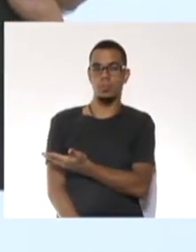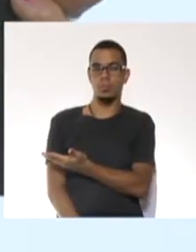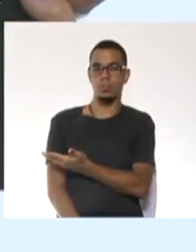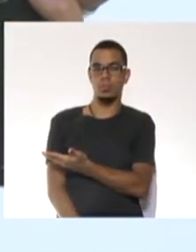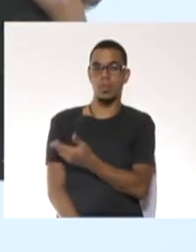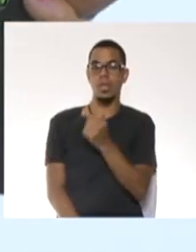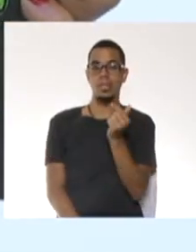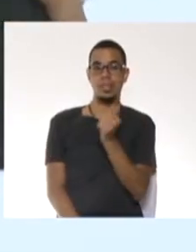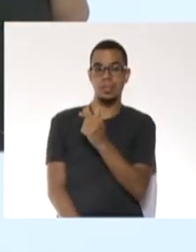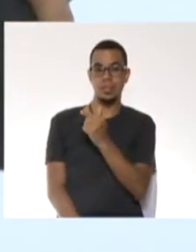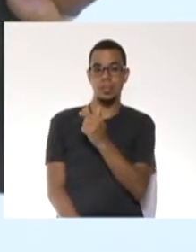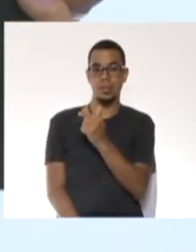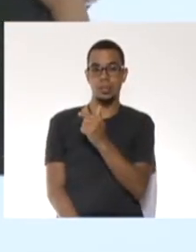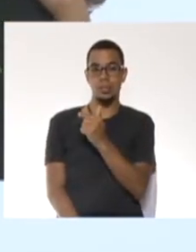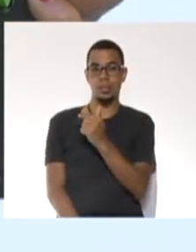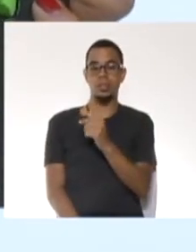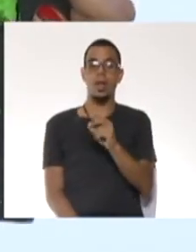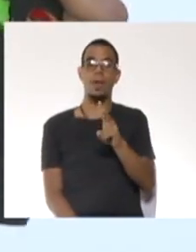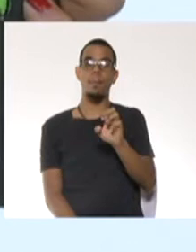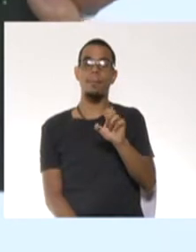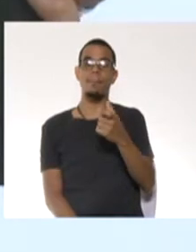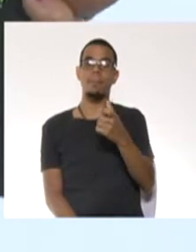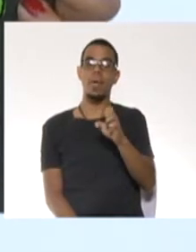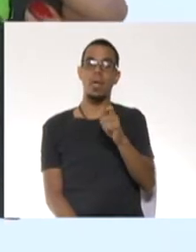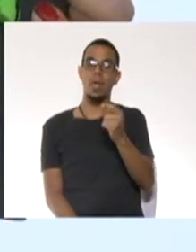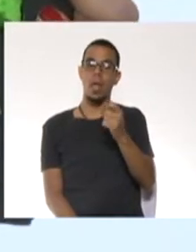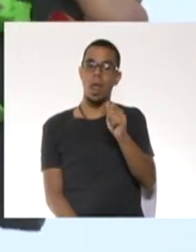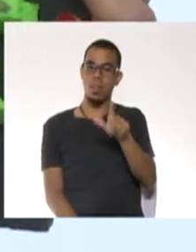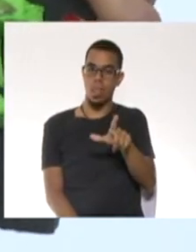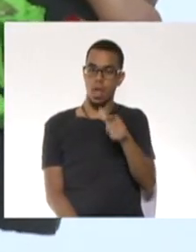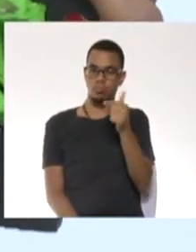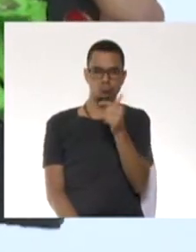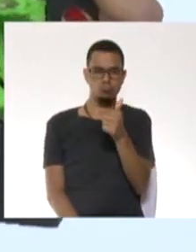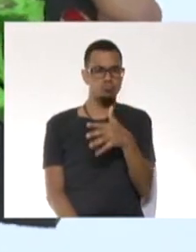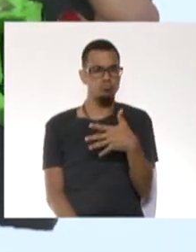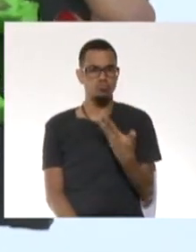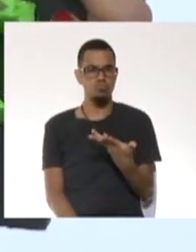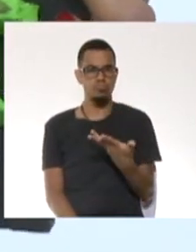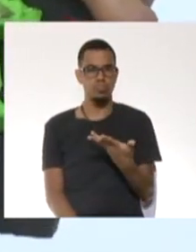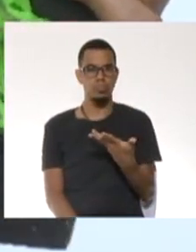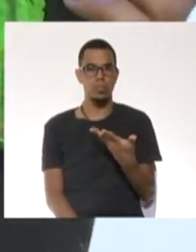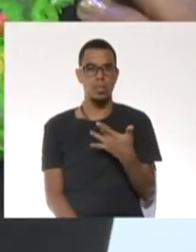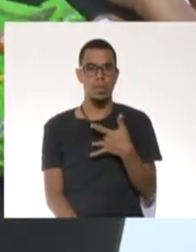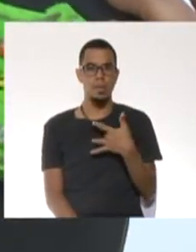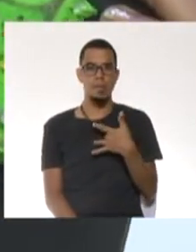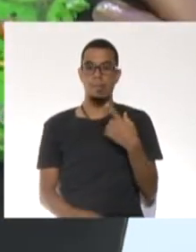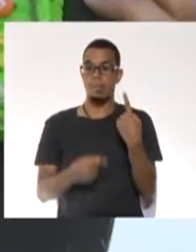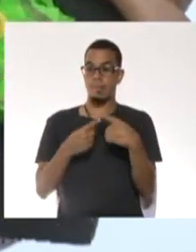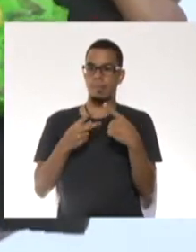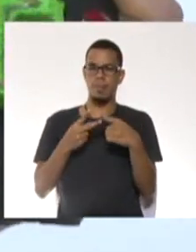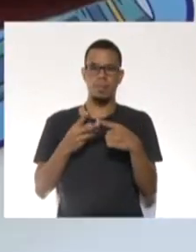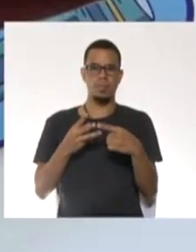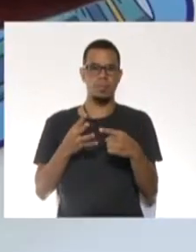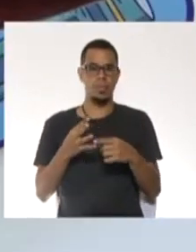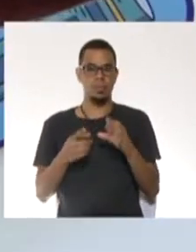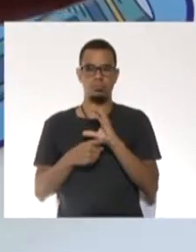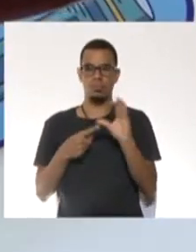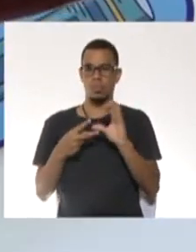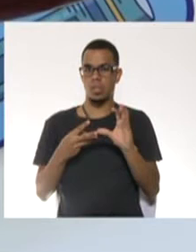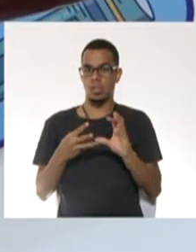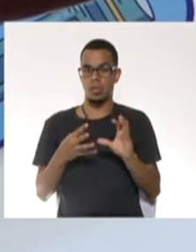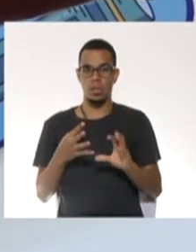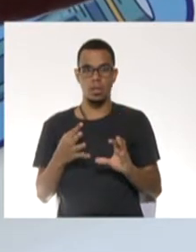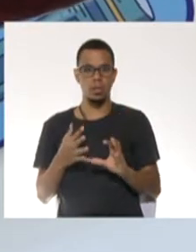pasada, está formada por la mitocondria, el lisosoma, va a estar formada por la membrana plasmática, que hablamos la semana pasada,